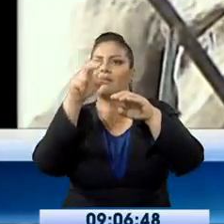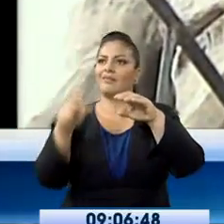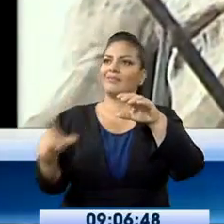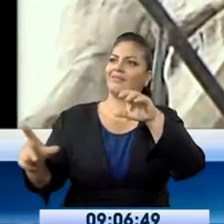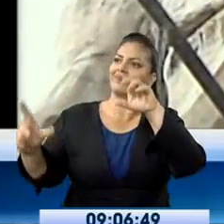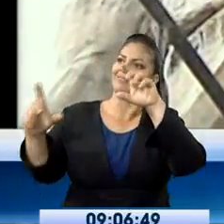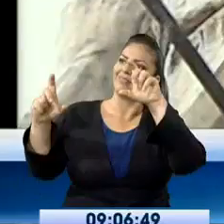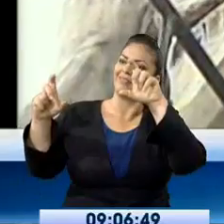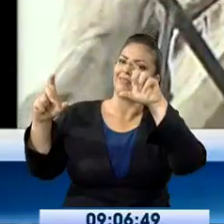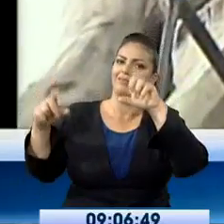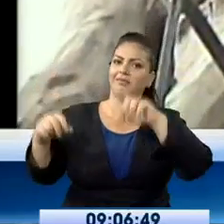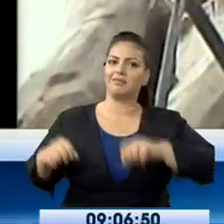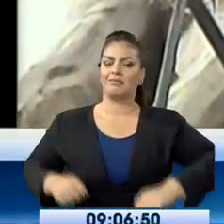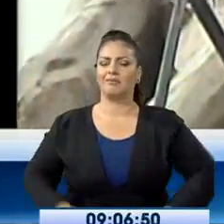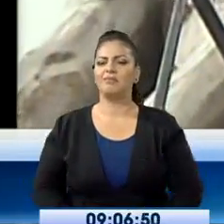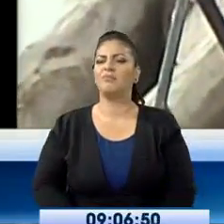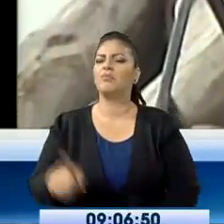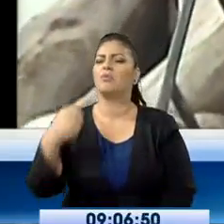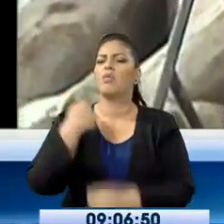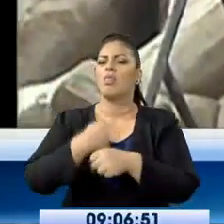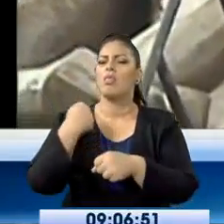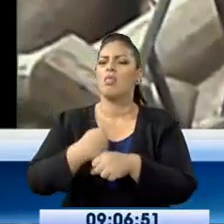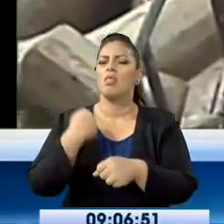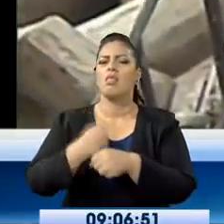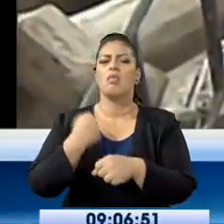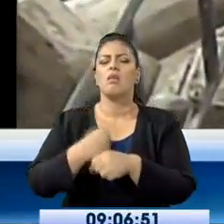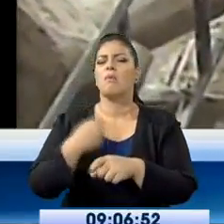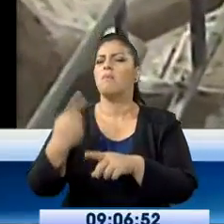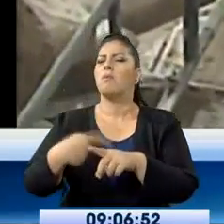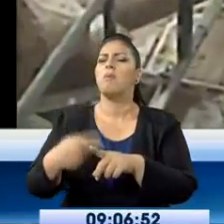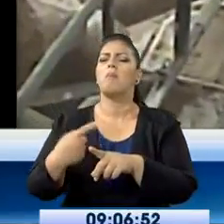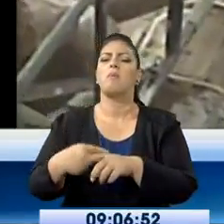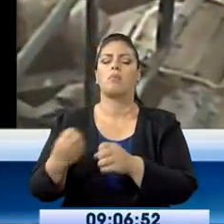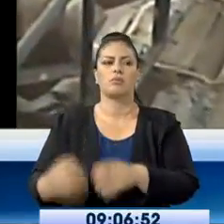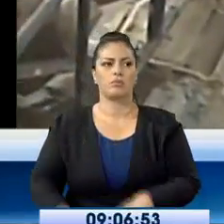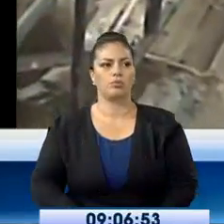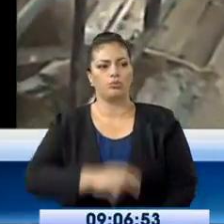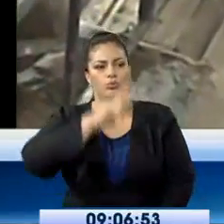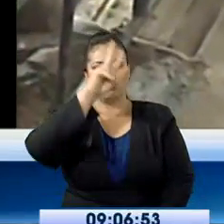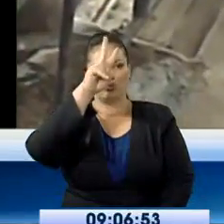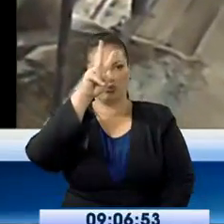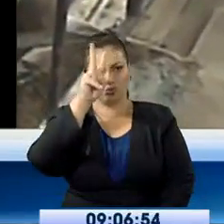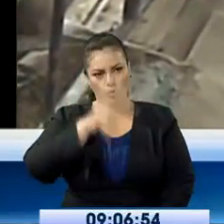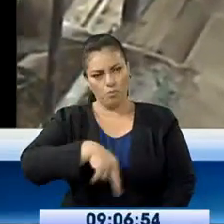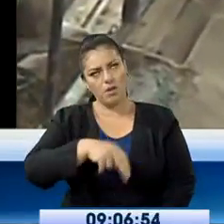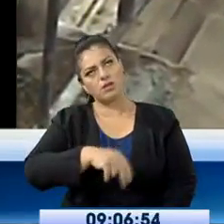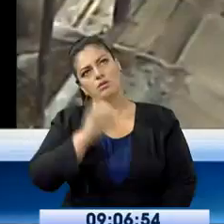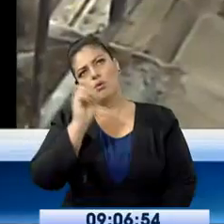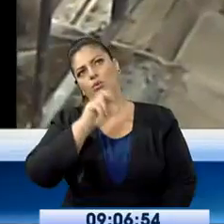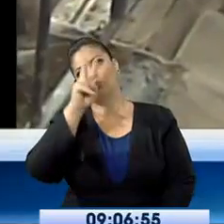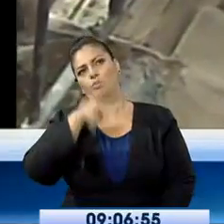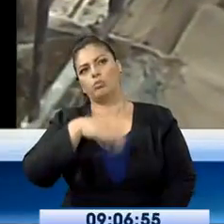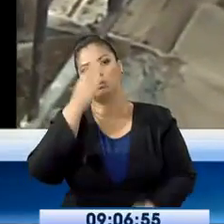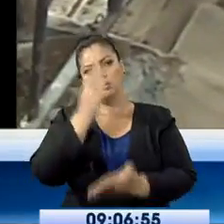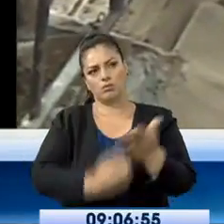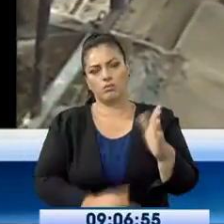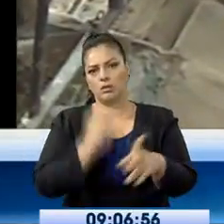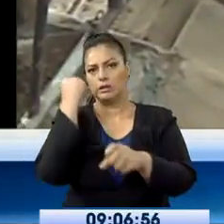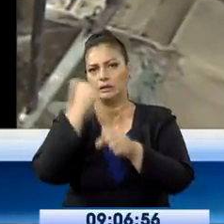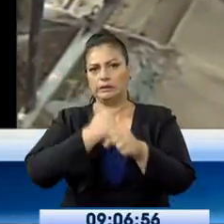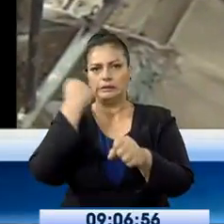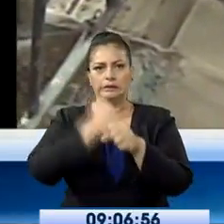¿cuánto tiempo les toma hacer eso a ustedes? En realidad es un trabajo de 2 meses a 2 meses y medio, donde cada uno que elaboramos